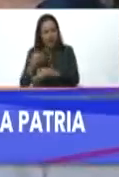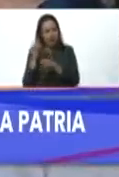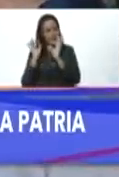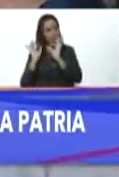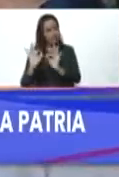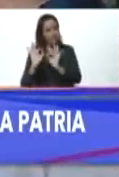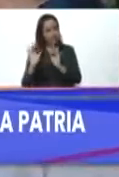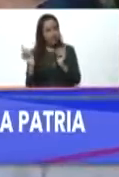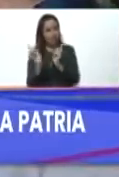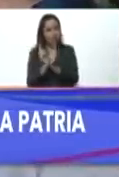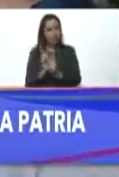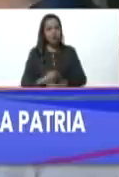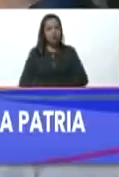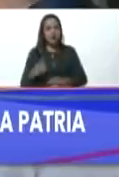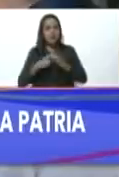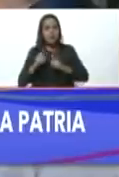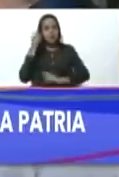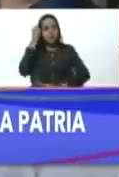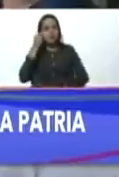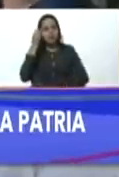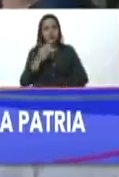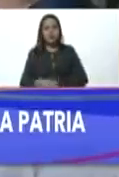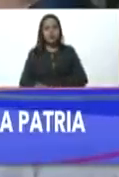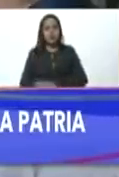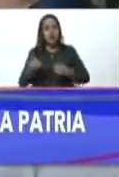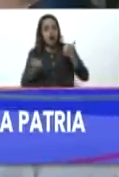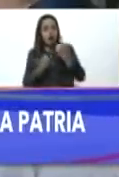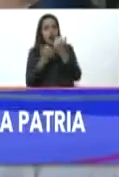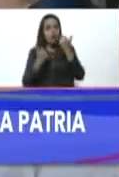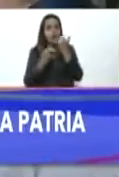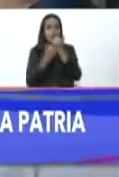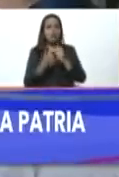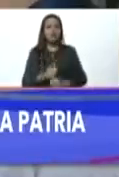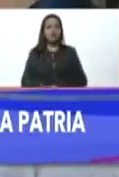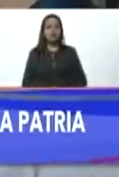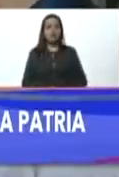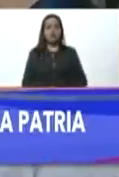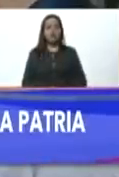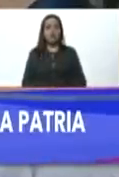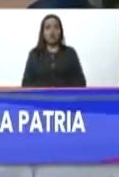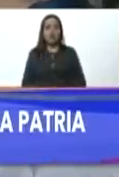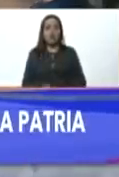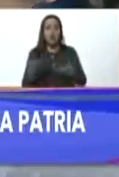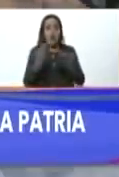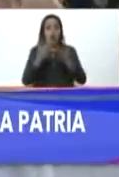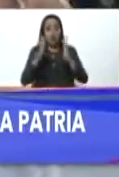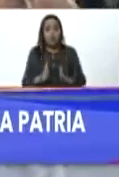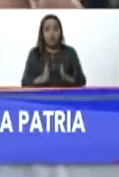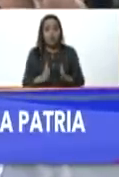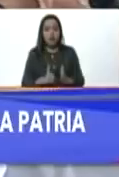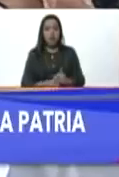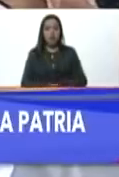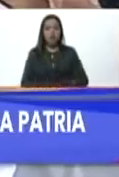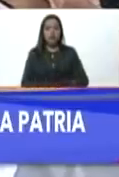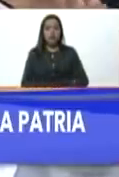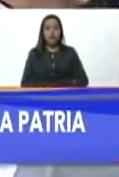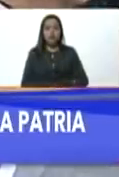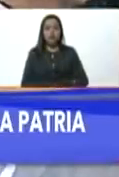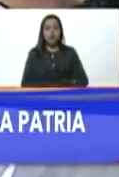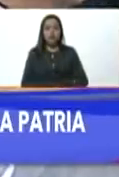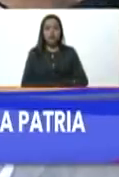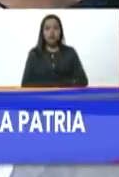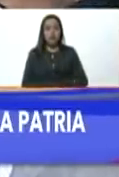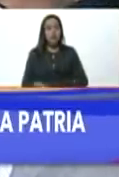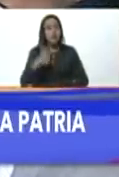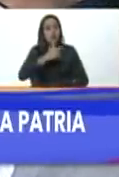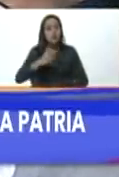muy brevemente, pero creemos que será un gran aporte para los estudiantes de pregrado, para el personal